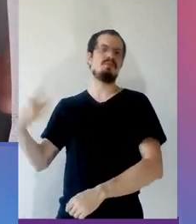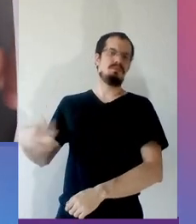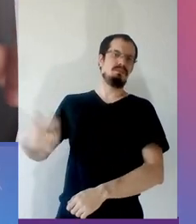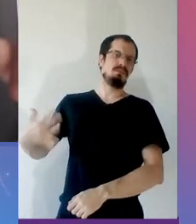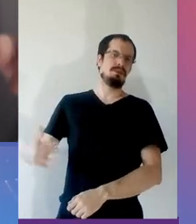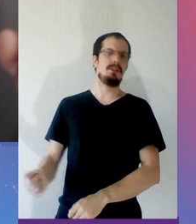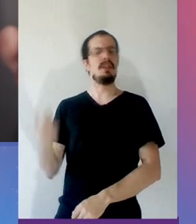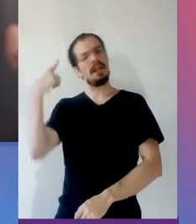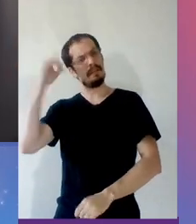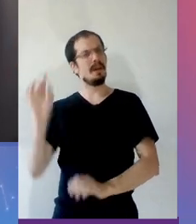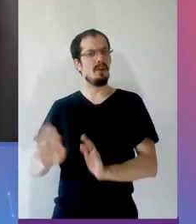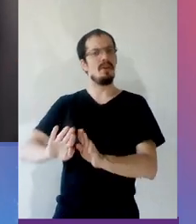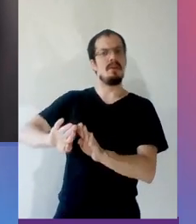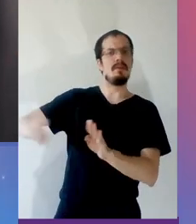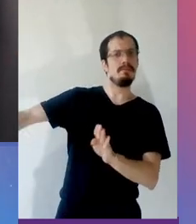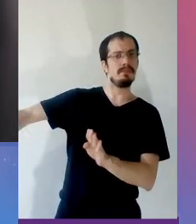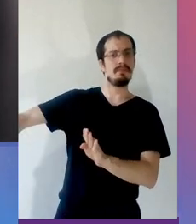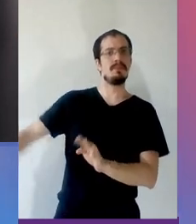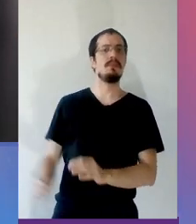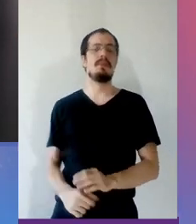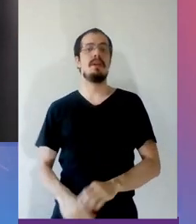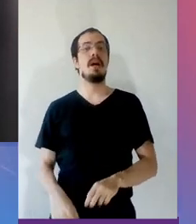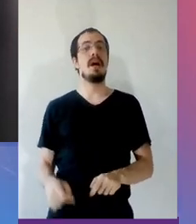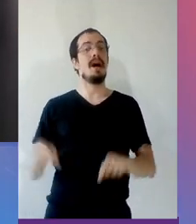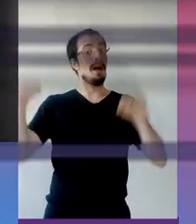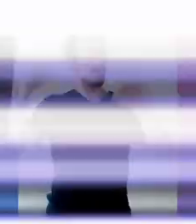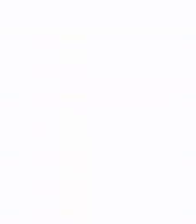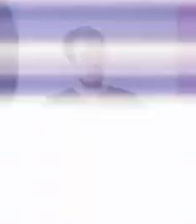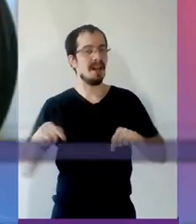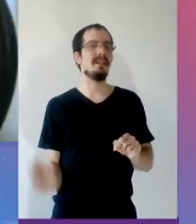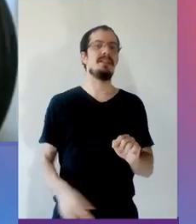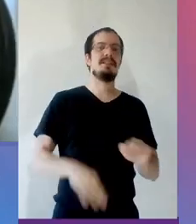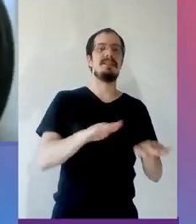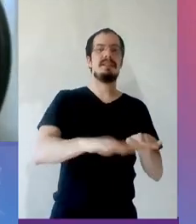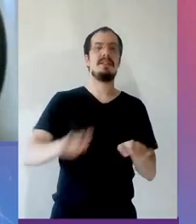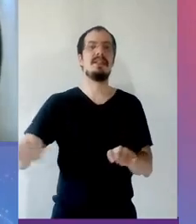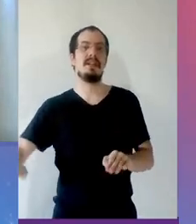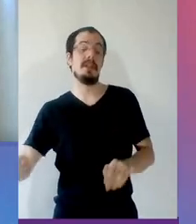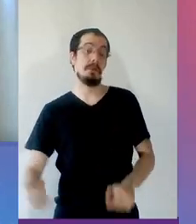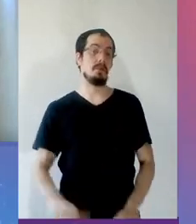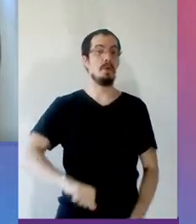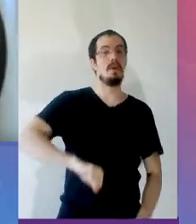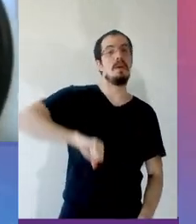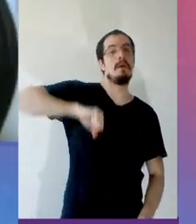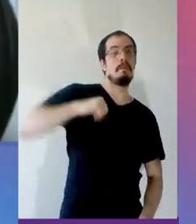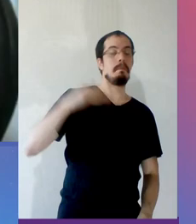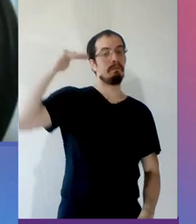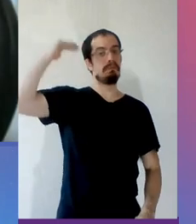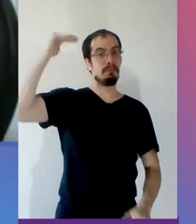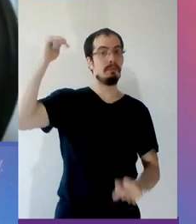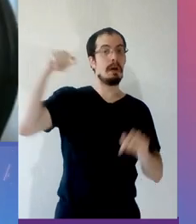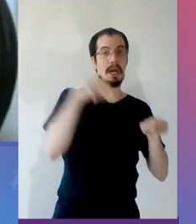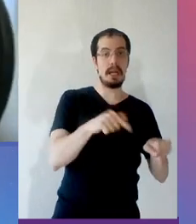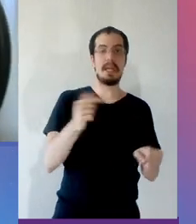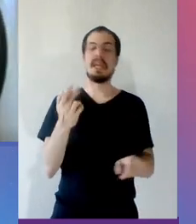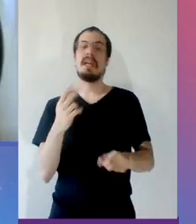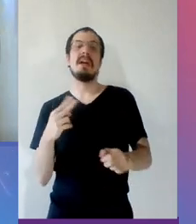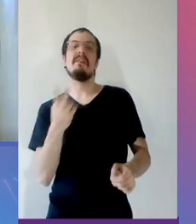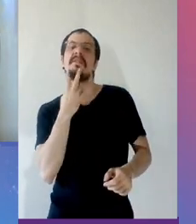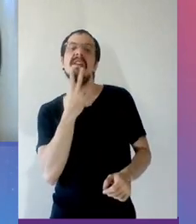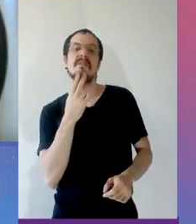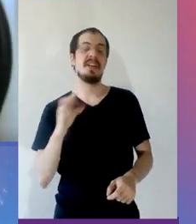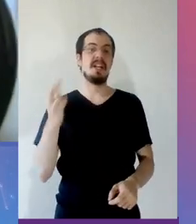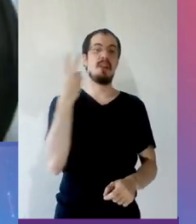aquello, yo diría de que los niños y las niñas y los adolescentes también han vivido estos últimos 2 años en